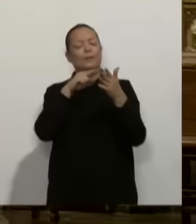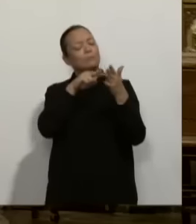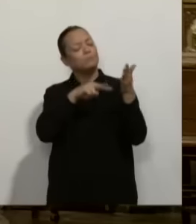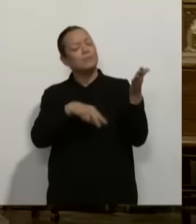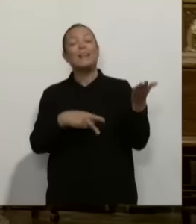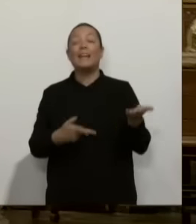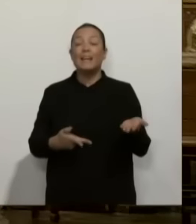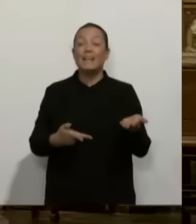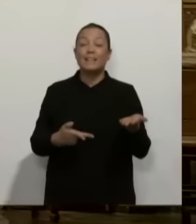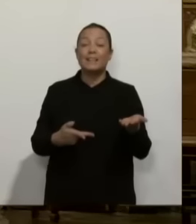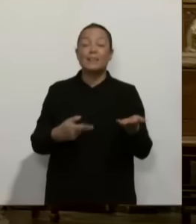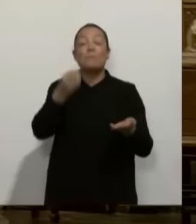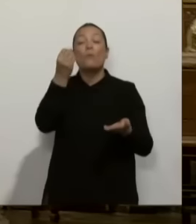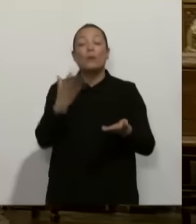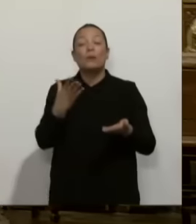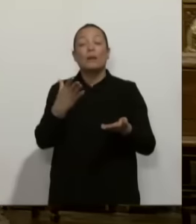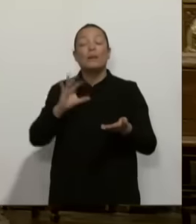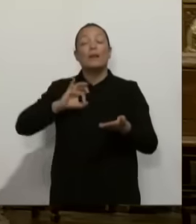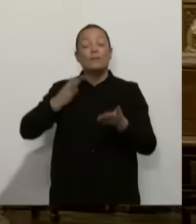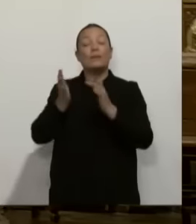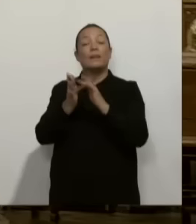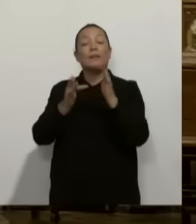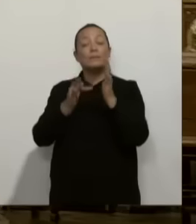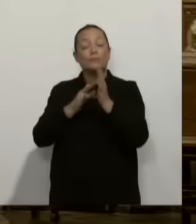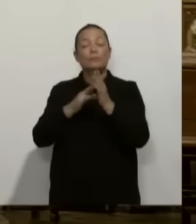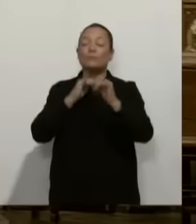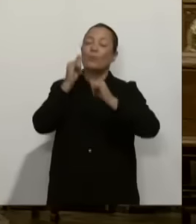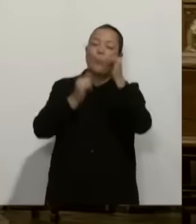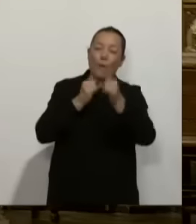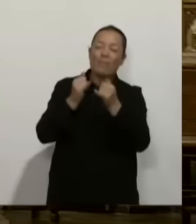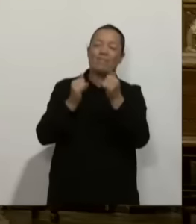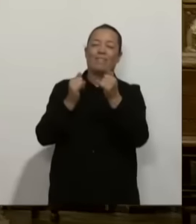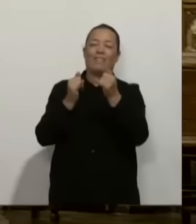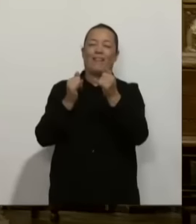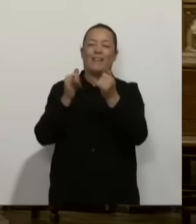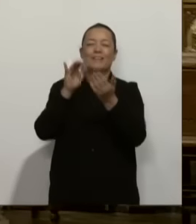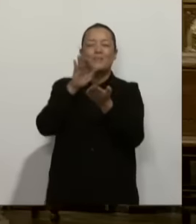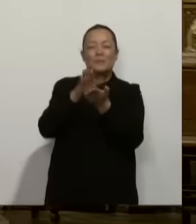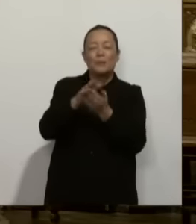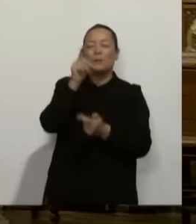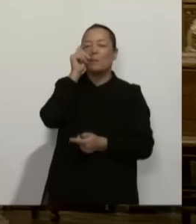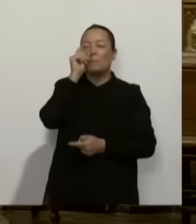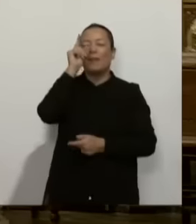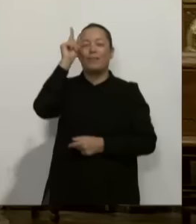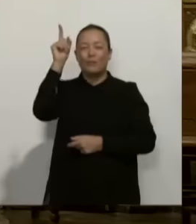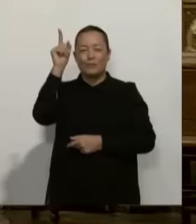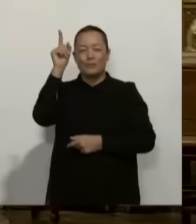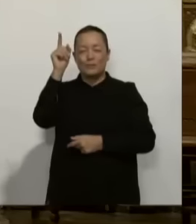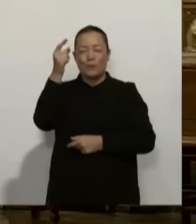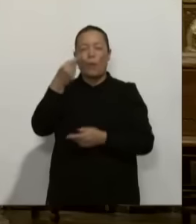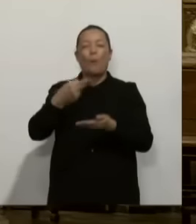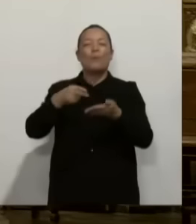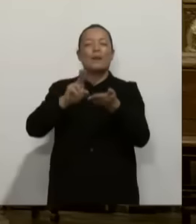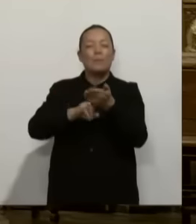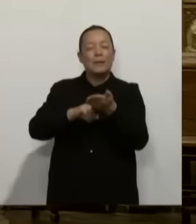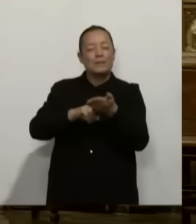Jesús. Porque toda la vida de Jesús habla de Dios. Volviendo a Galilea, que es volver a la palabra de